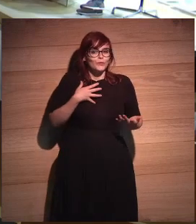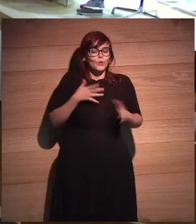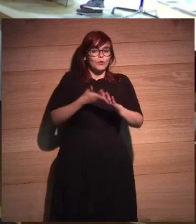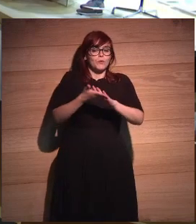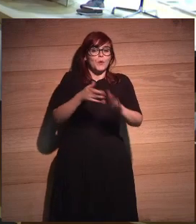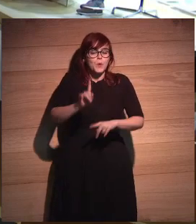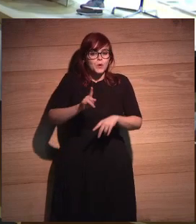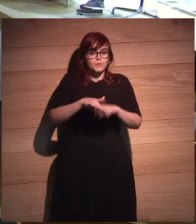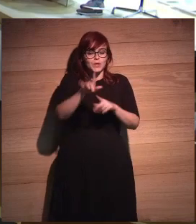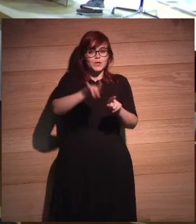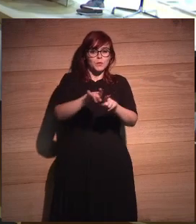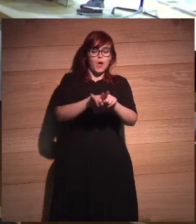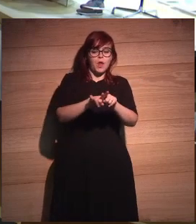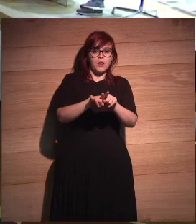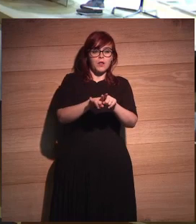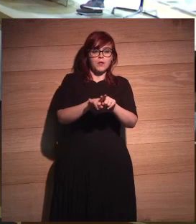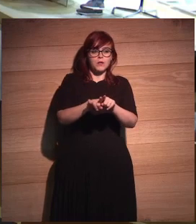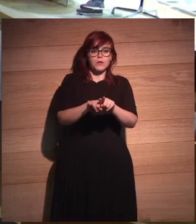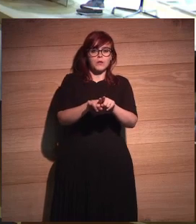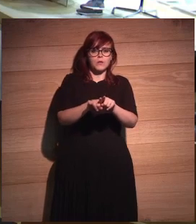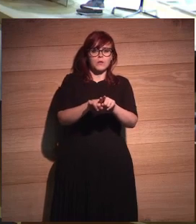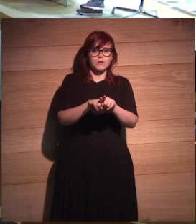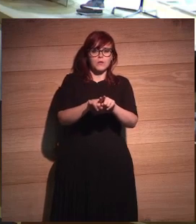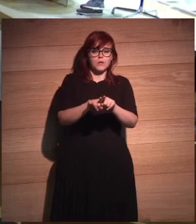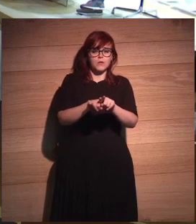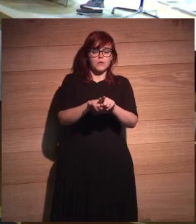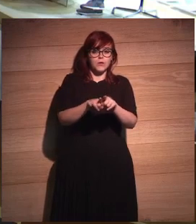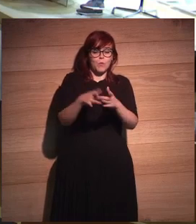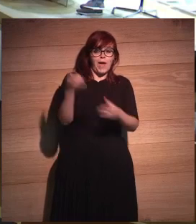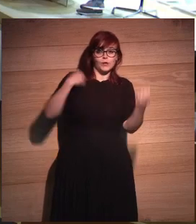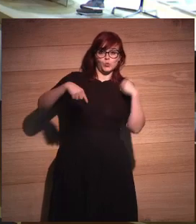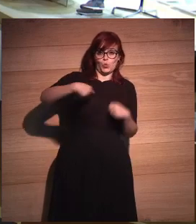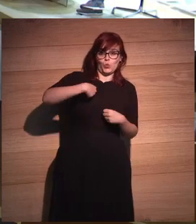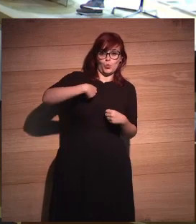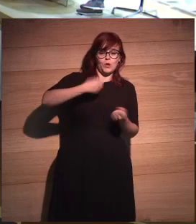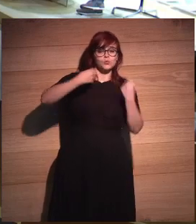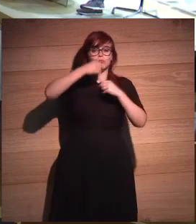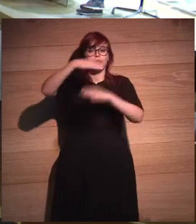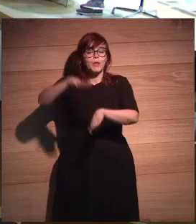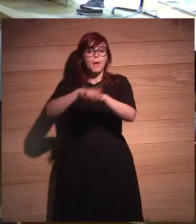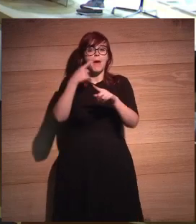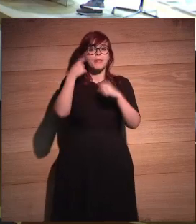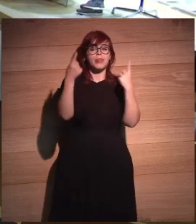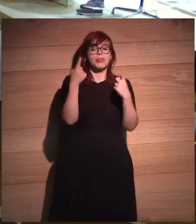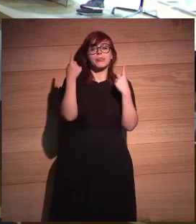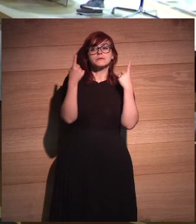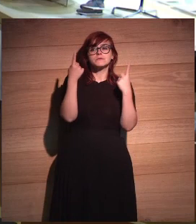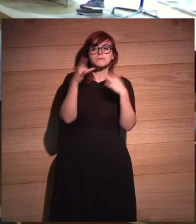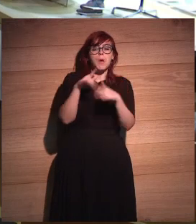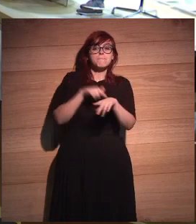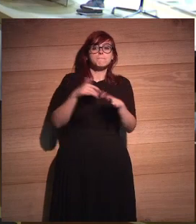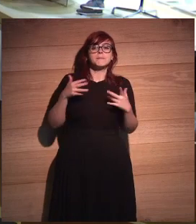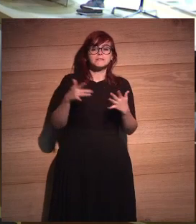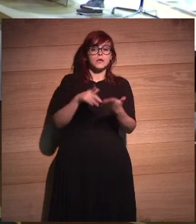No pliego, como dices tú, como actúo yo, porque sí es verdad que muchas veces con las prisas damos sí,